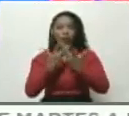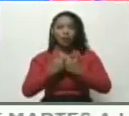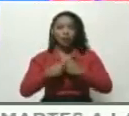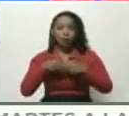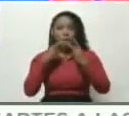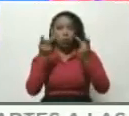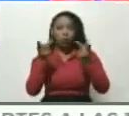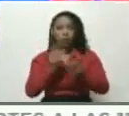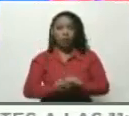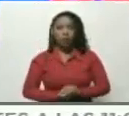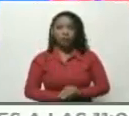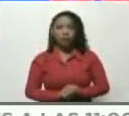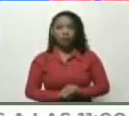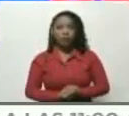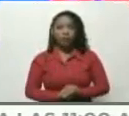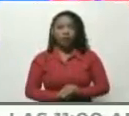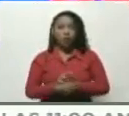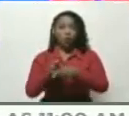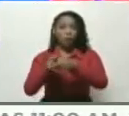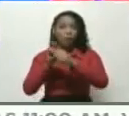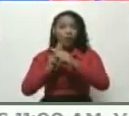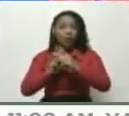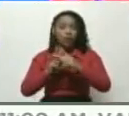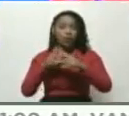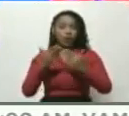pública con prestaciones